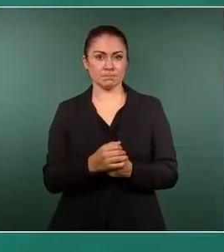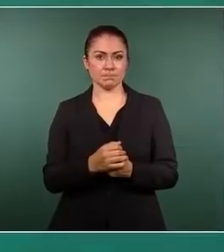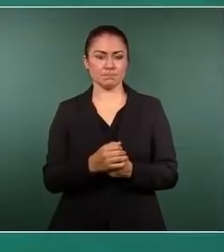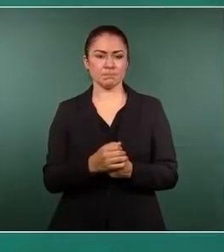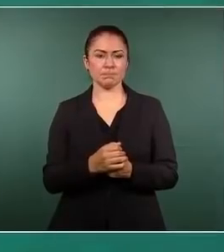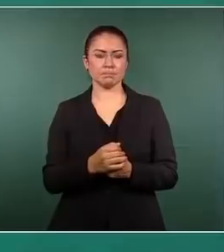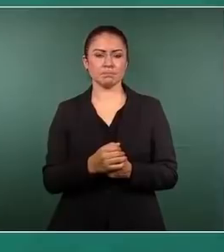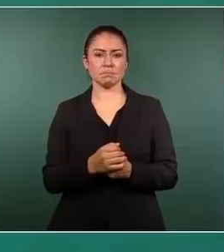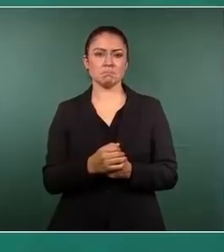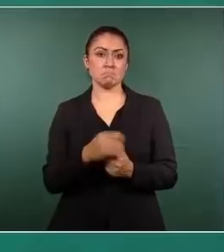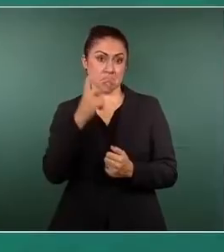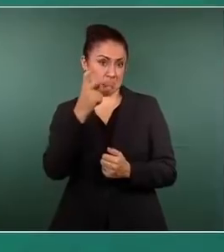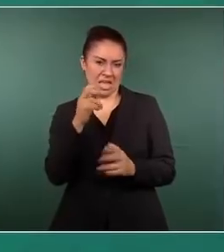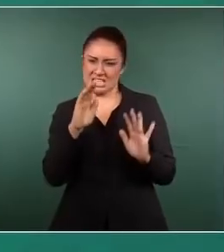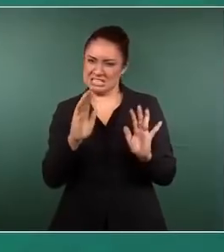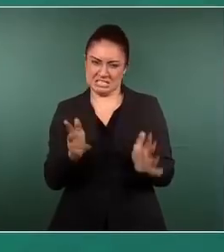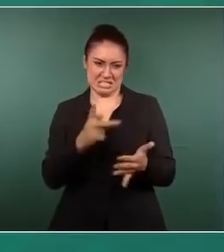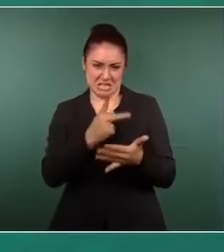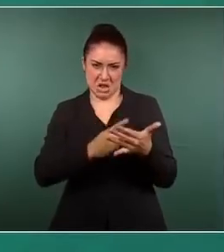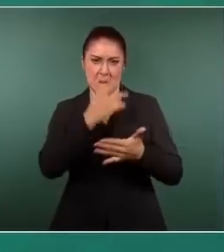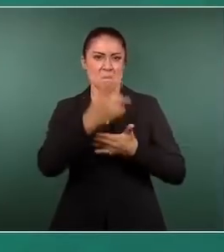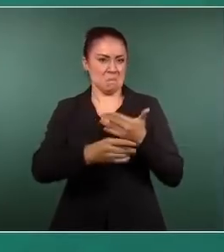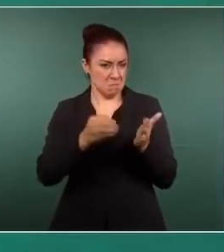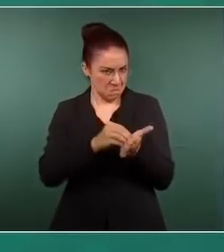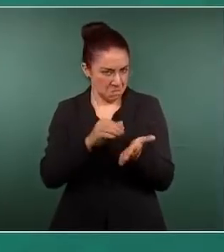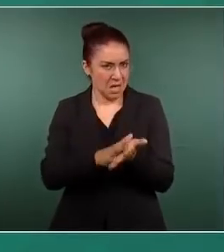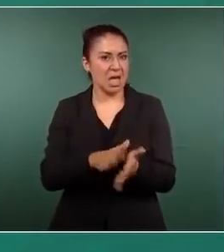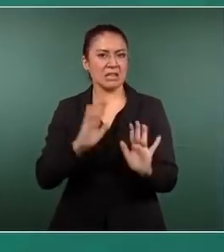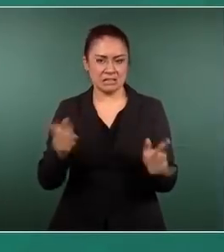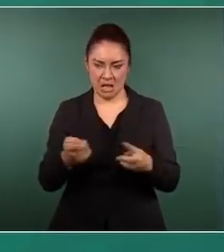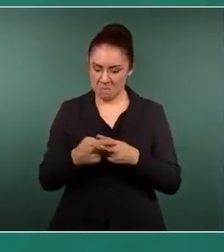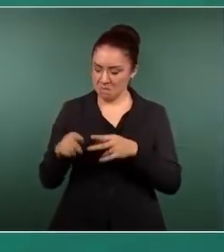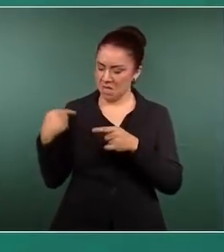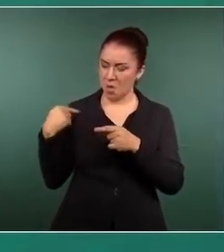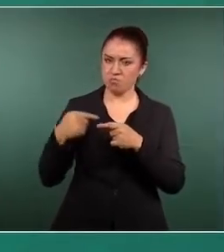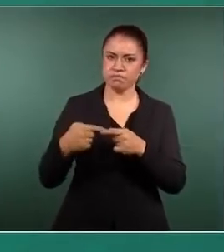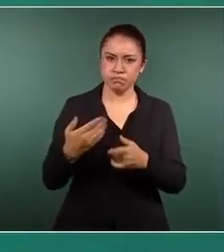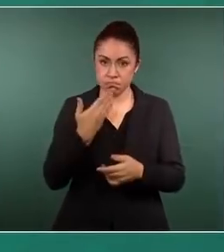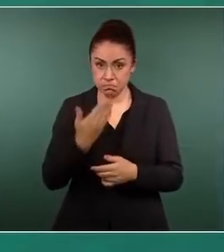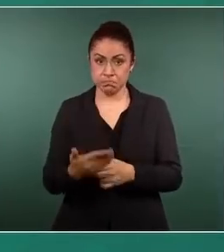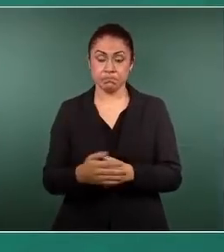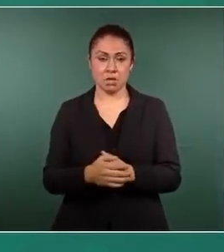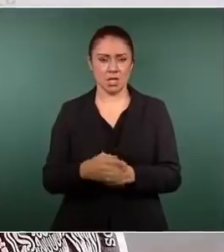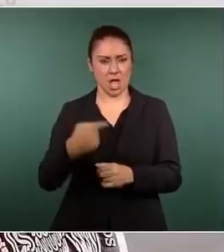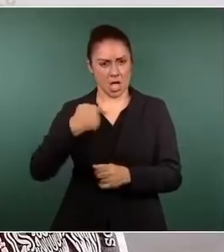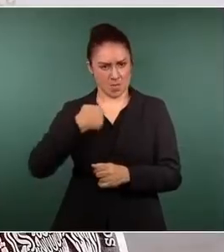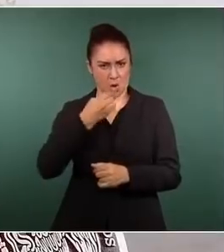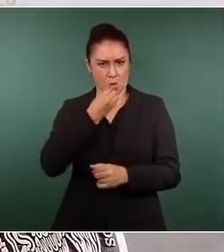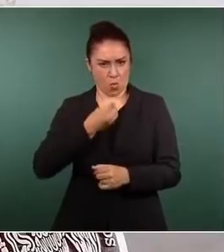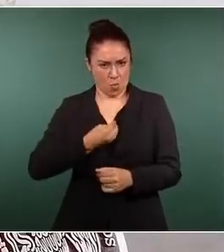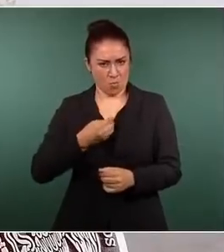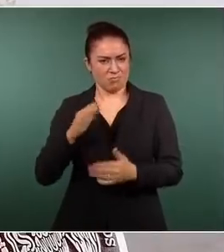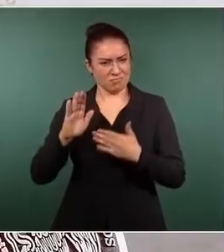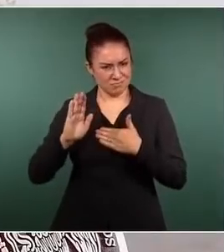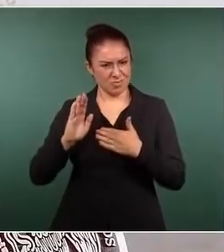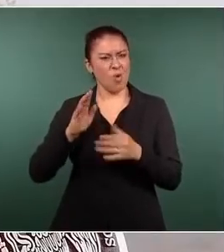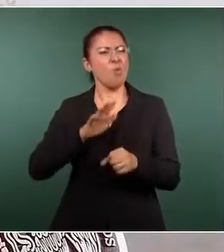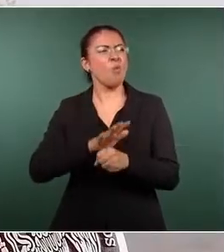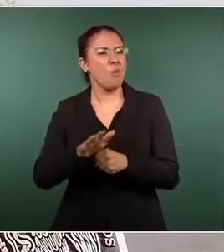es ya un plan que está iniciado mi compromiso es terminar